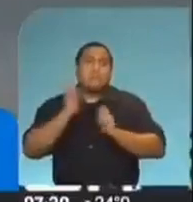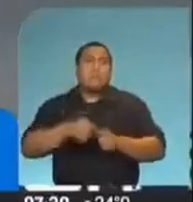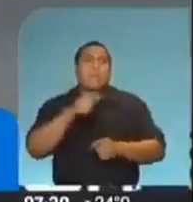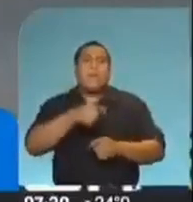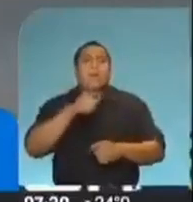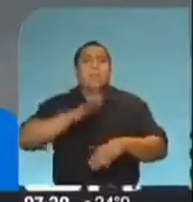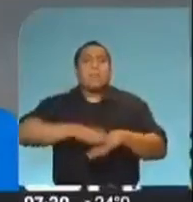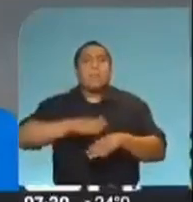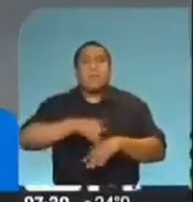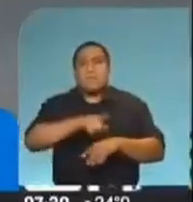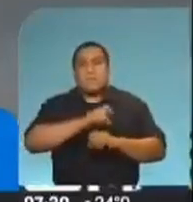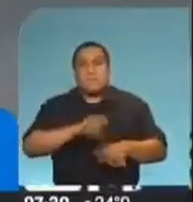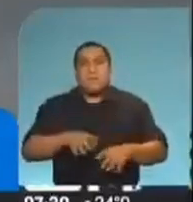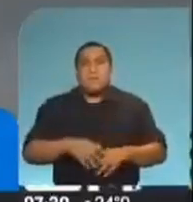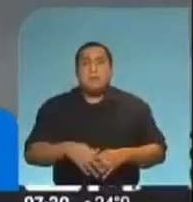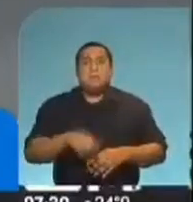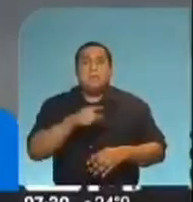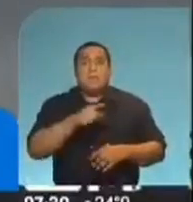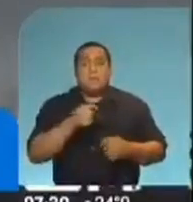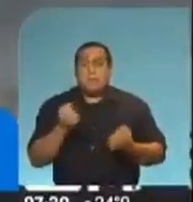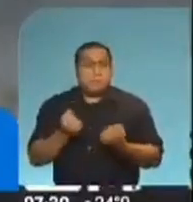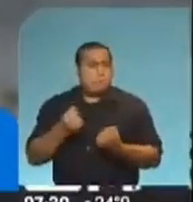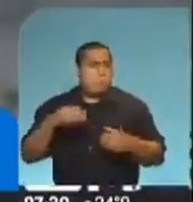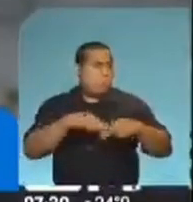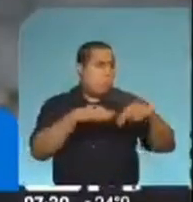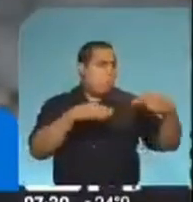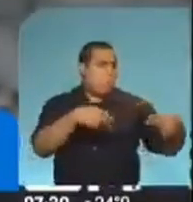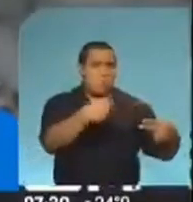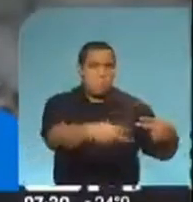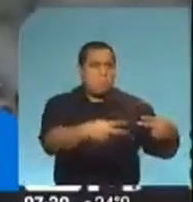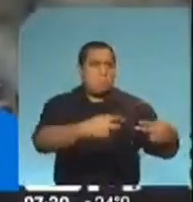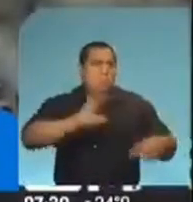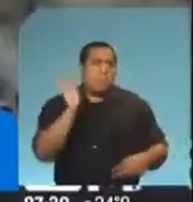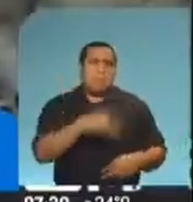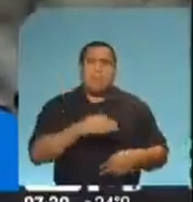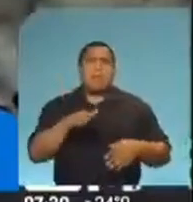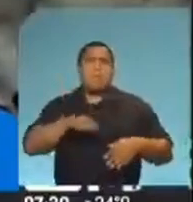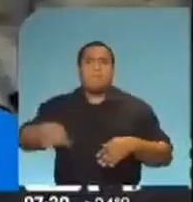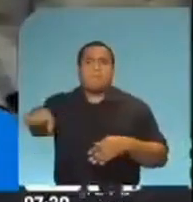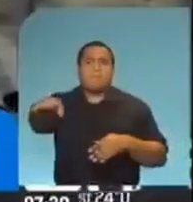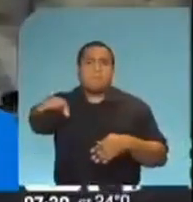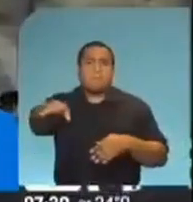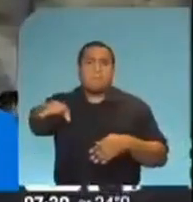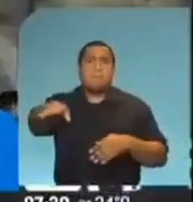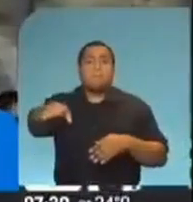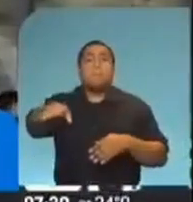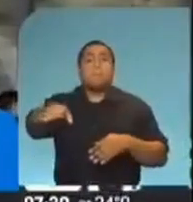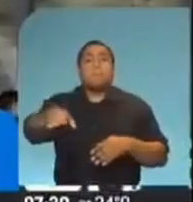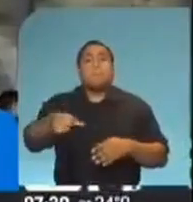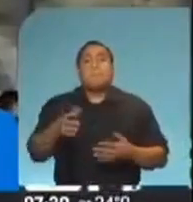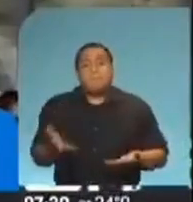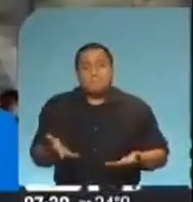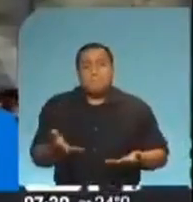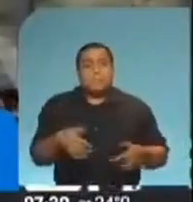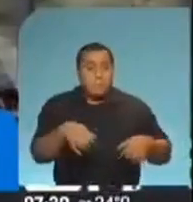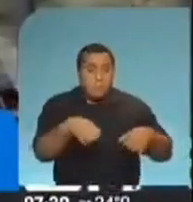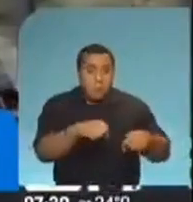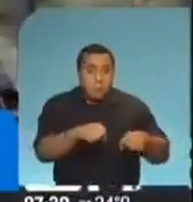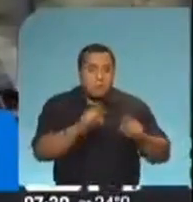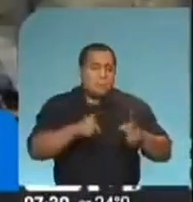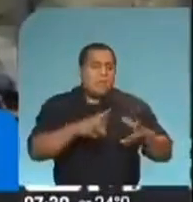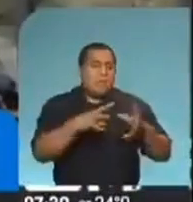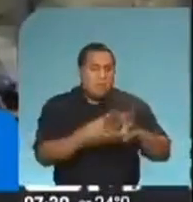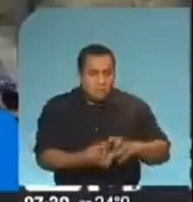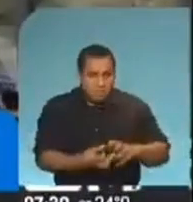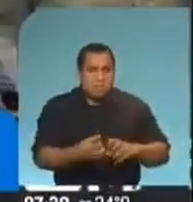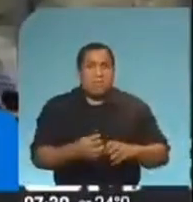estuvo lejos de poder asistir a quienes dejó tirados y tendidos en el asfalto y obviamente colisionó la moto con el vehículo y